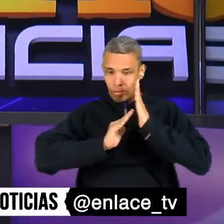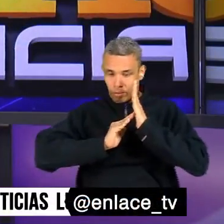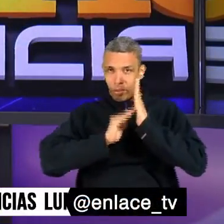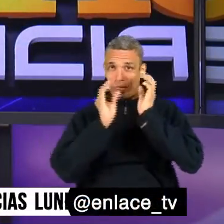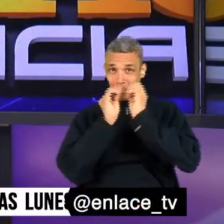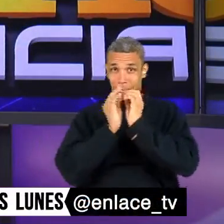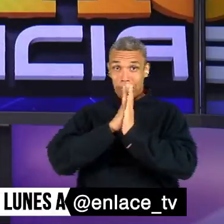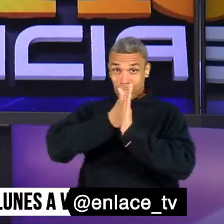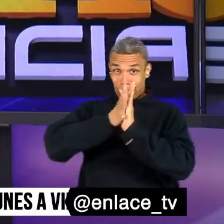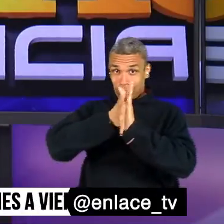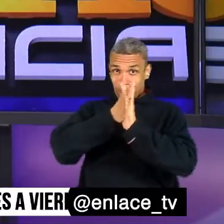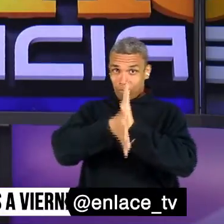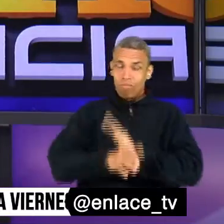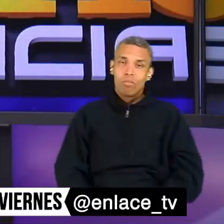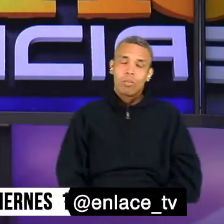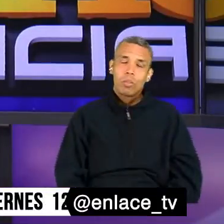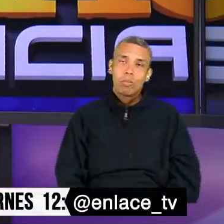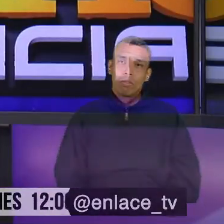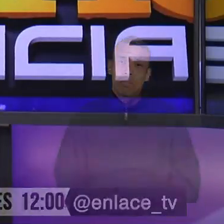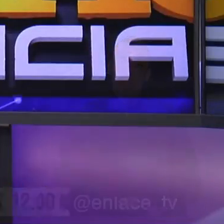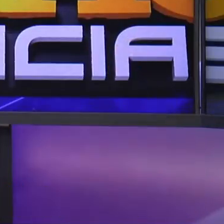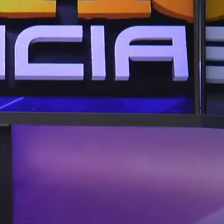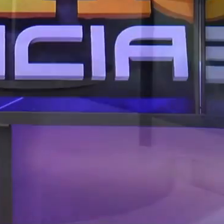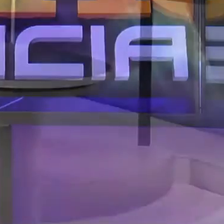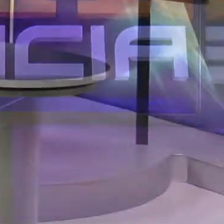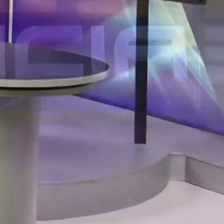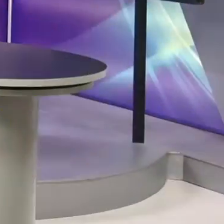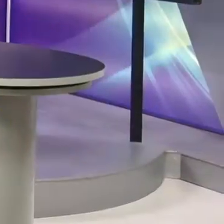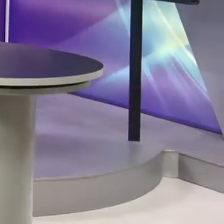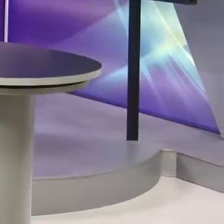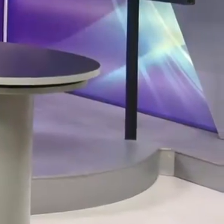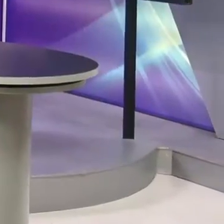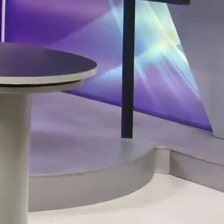más información al noticiero que usted quiere ver. Enlace Noticias.